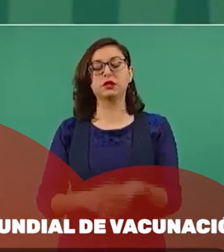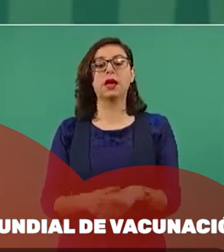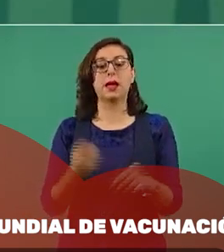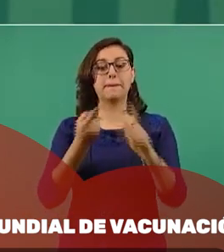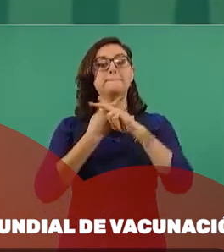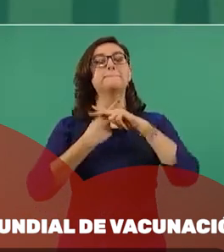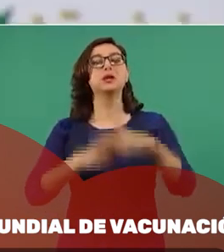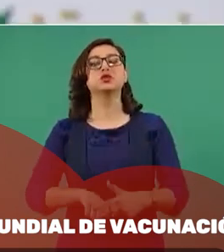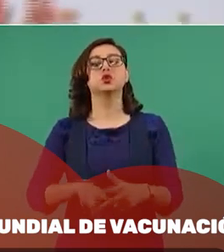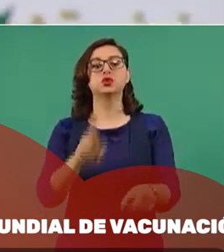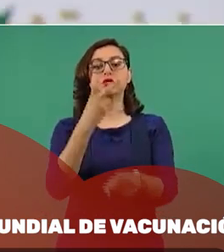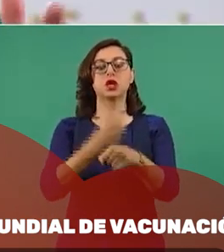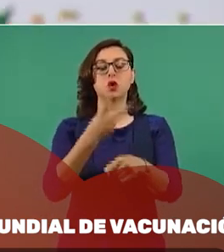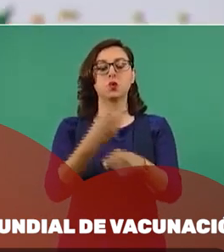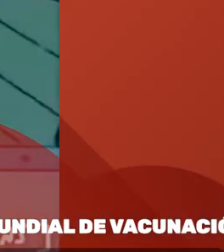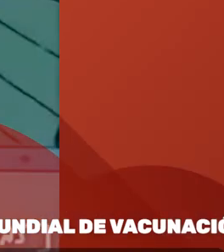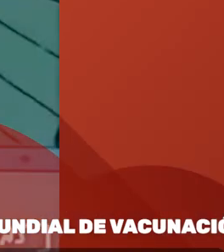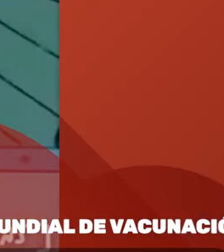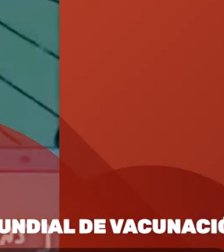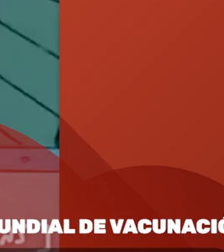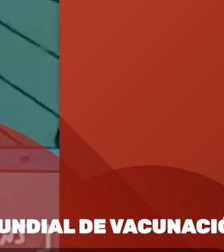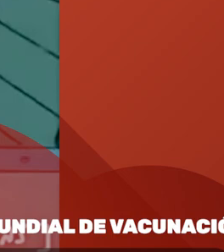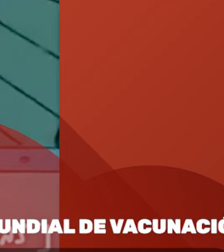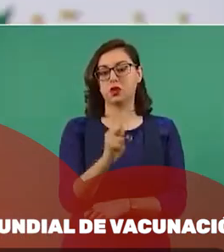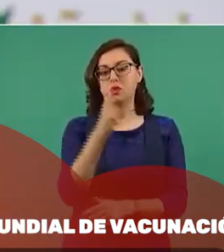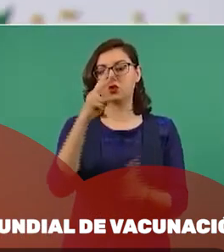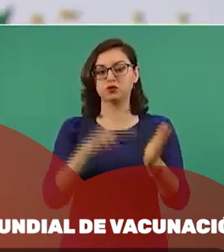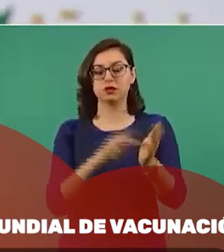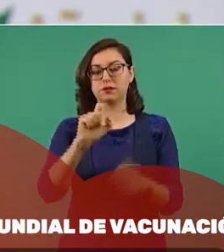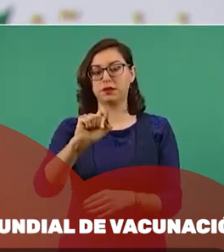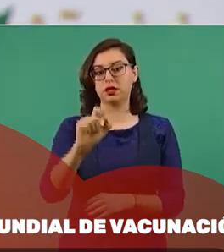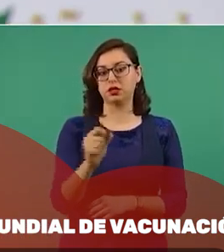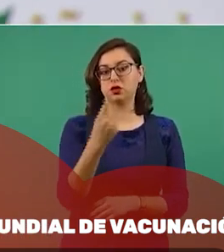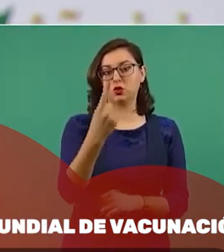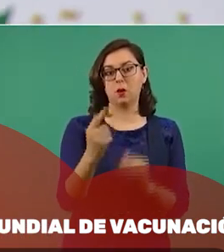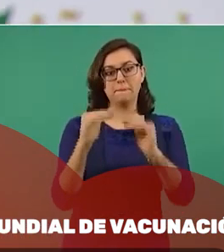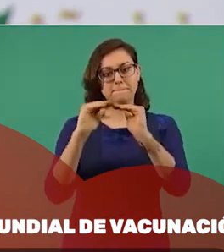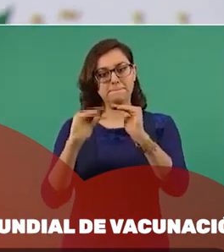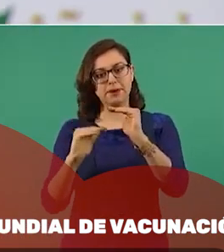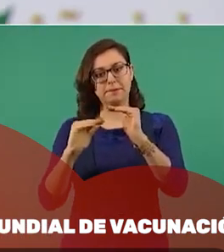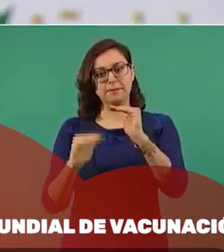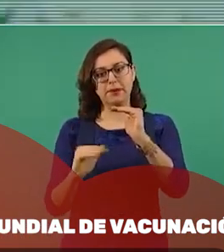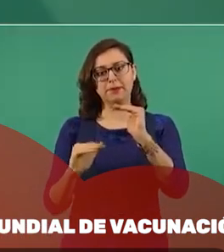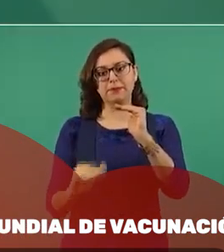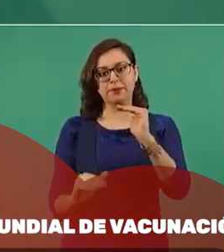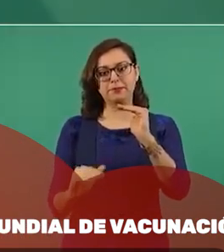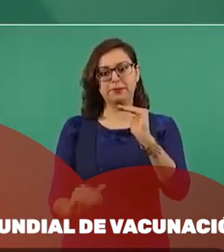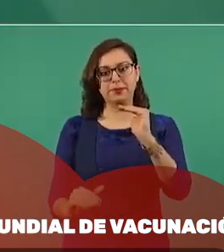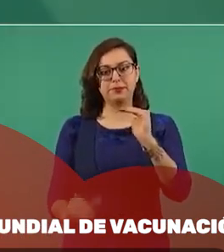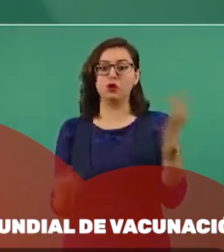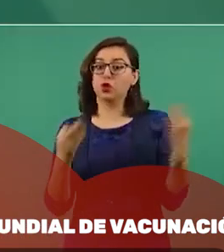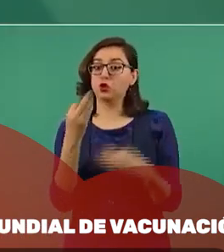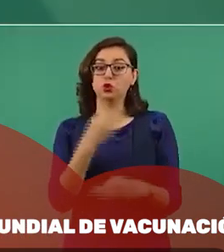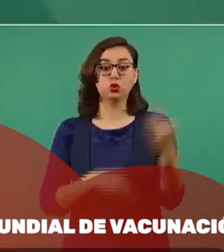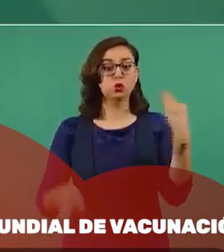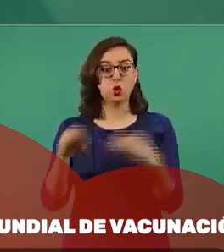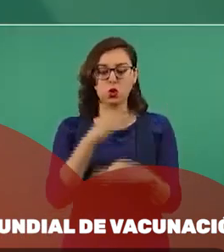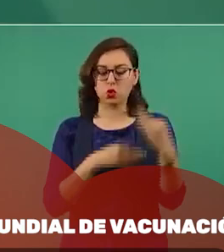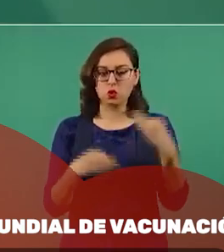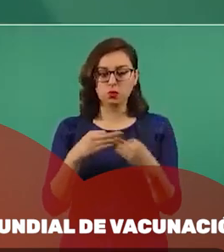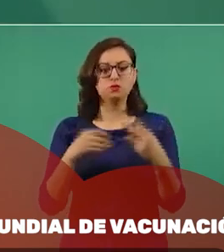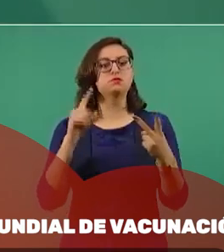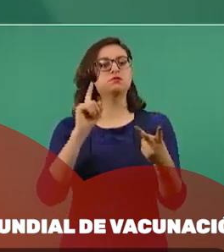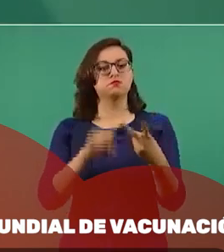primeros 10 países en administrar vacunas. Toma eso, pan. Haber vacunado 18.6 millones de personas que representan 21% más de la